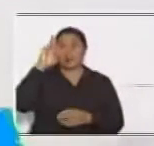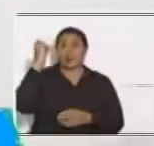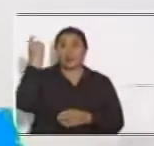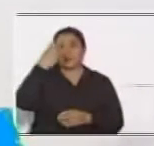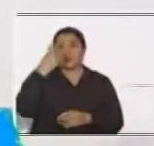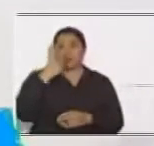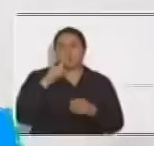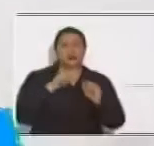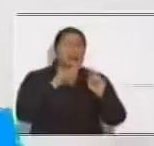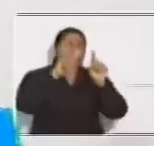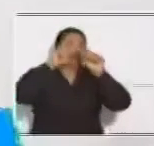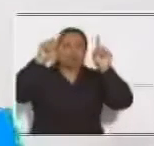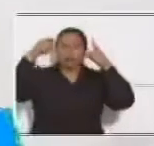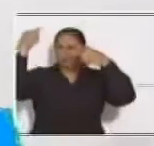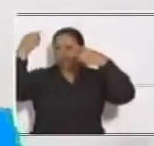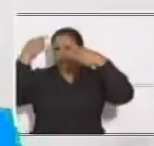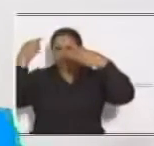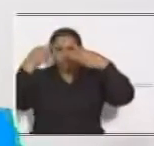acutángulos,